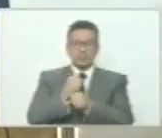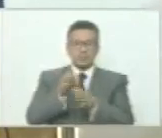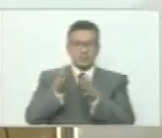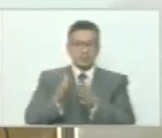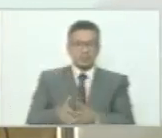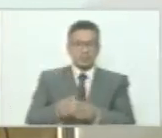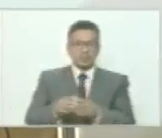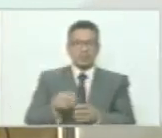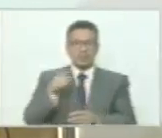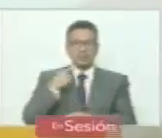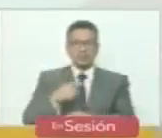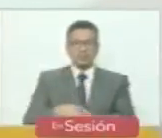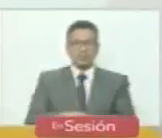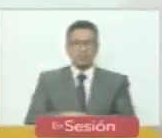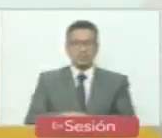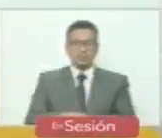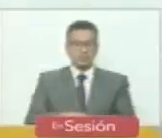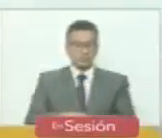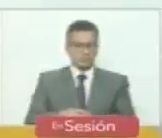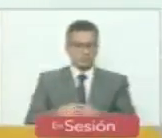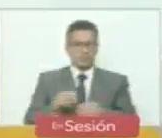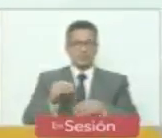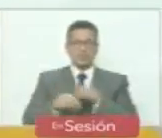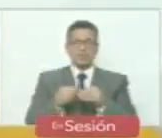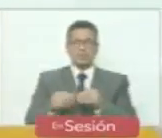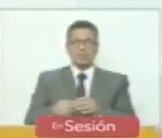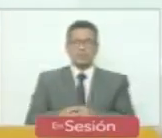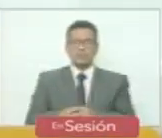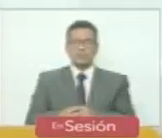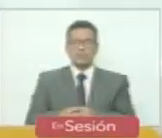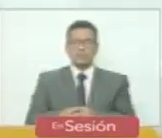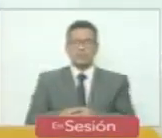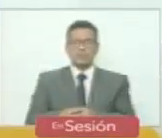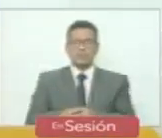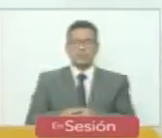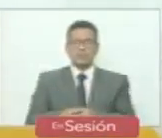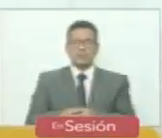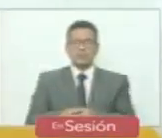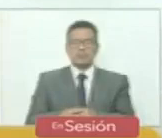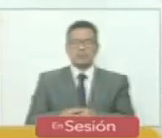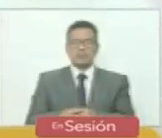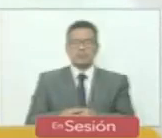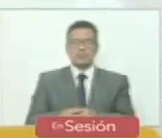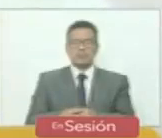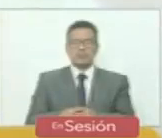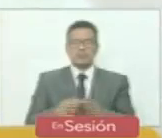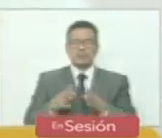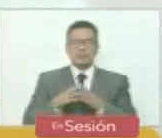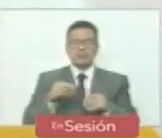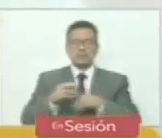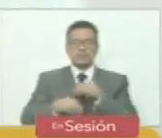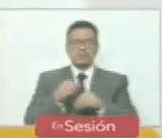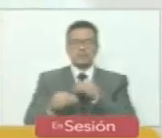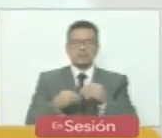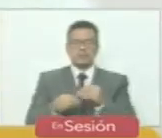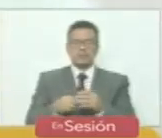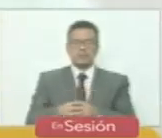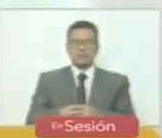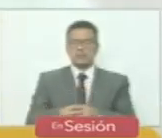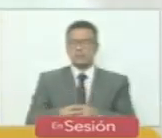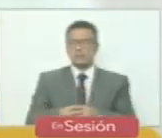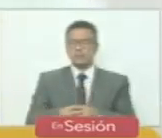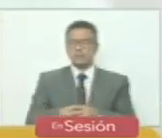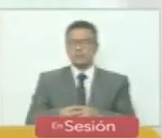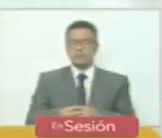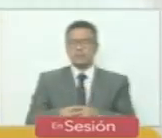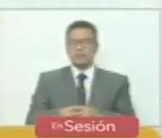de Entraven abundaron en cuanto a los hechos generados